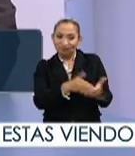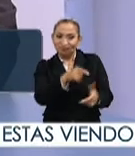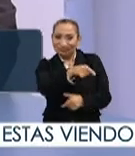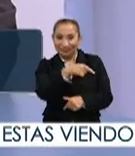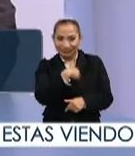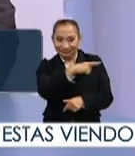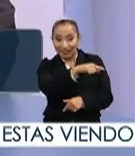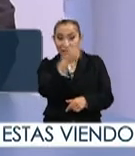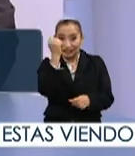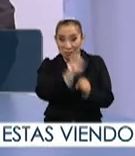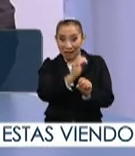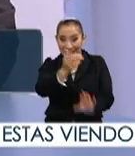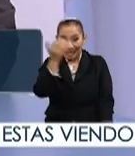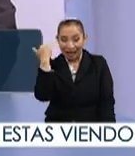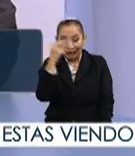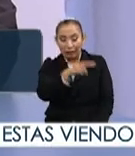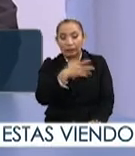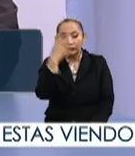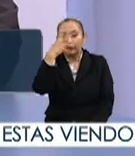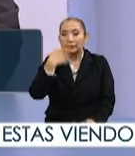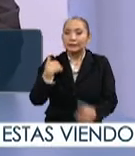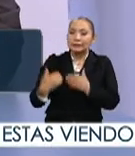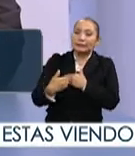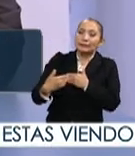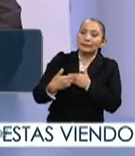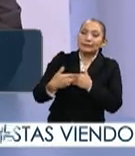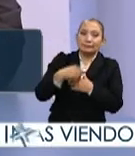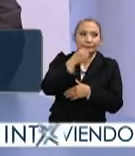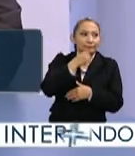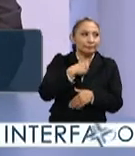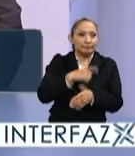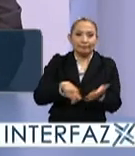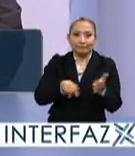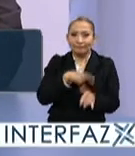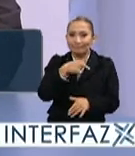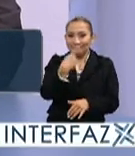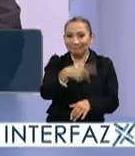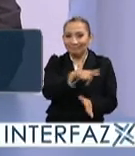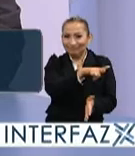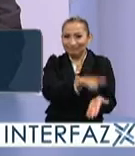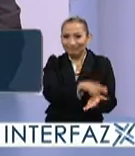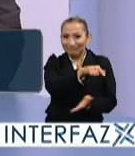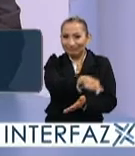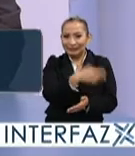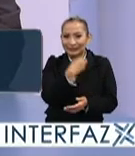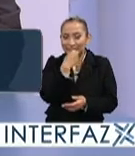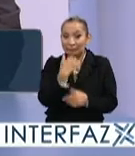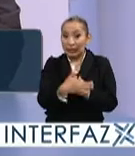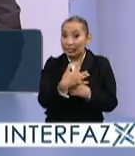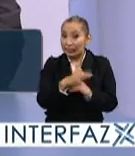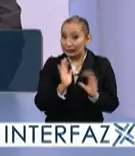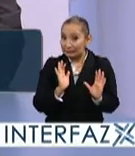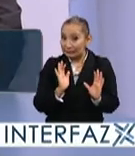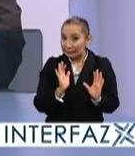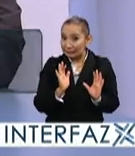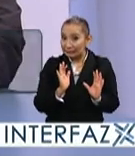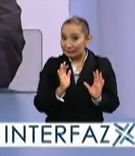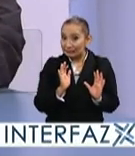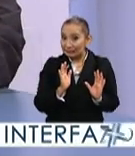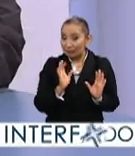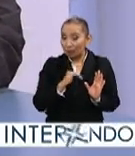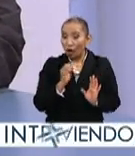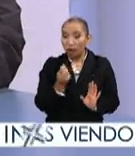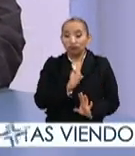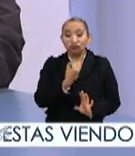que la semana pasada Trump echara abajo esta medida de manera temporal de